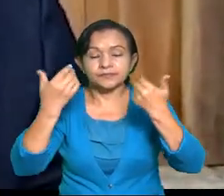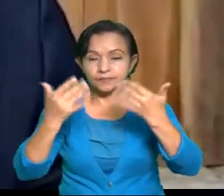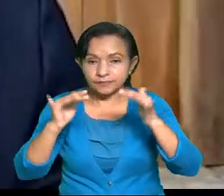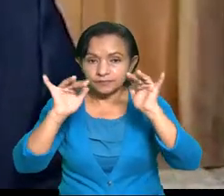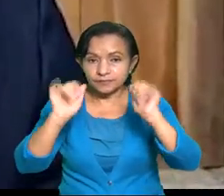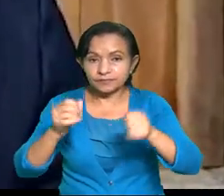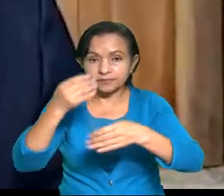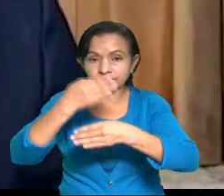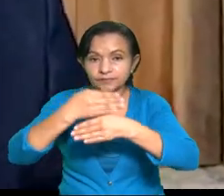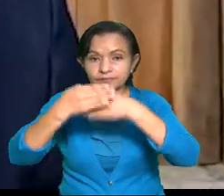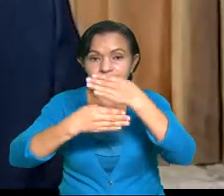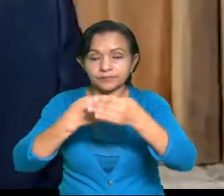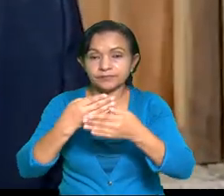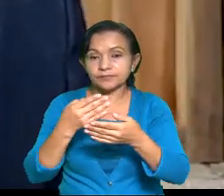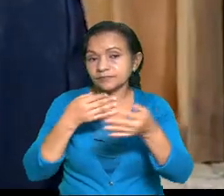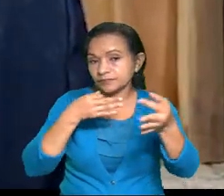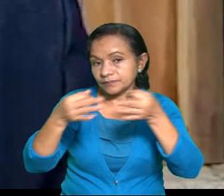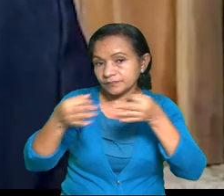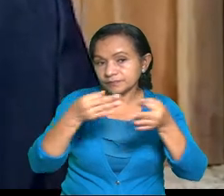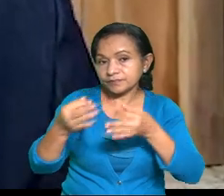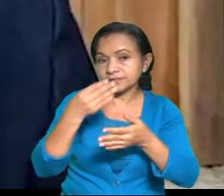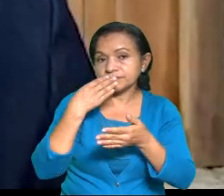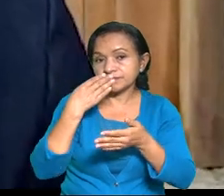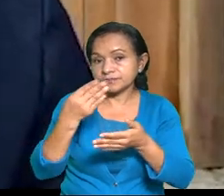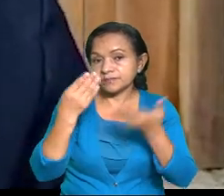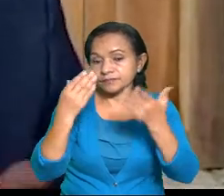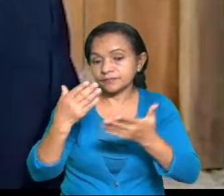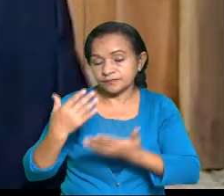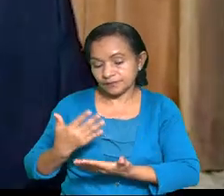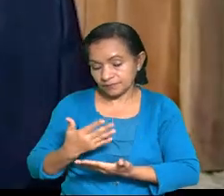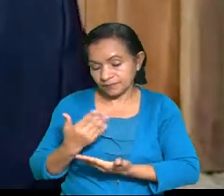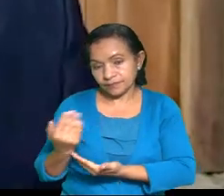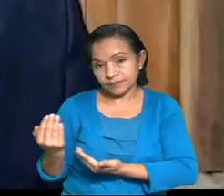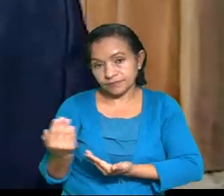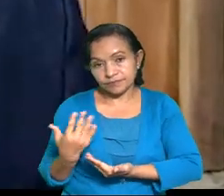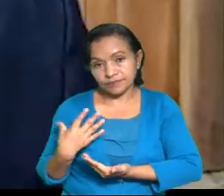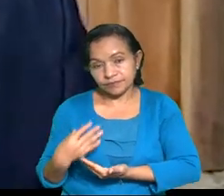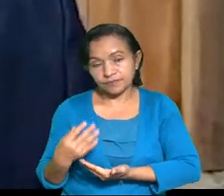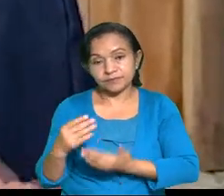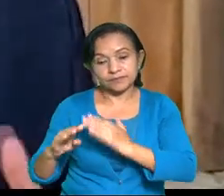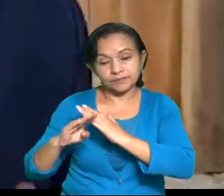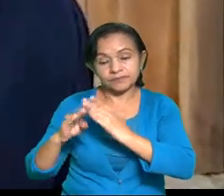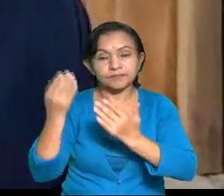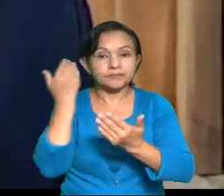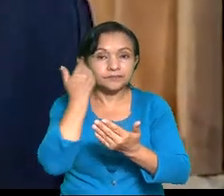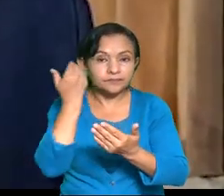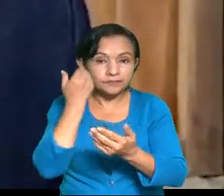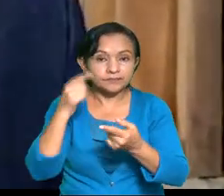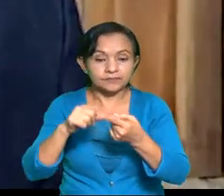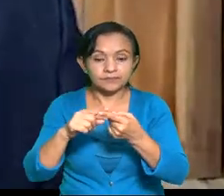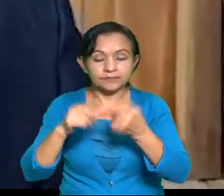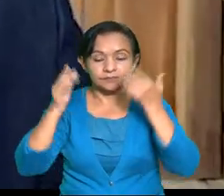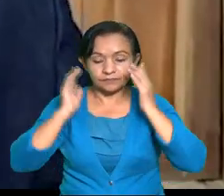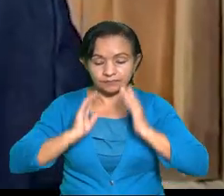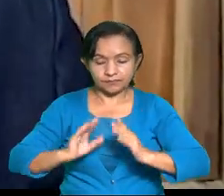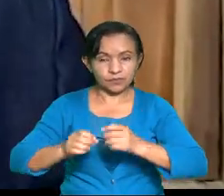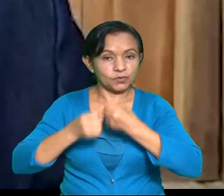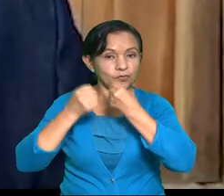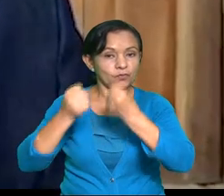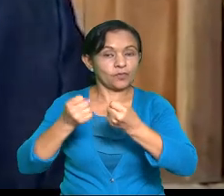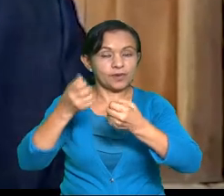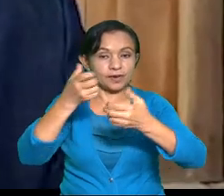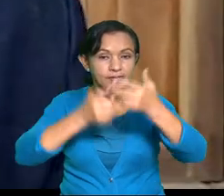Se promueven los beneficios de la lactancia materna, la prevención de enfermedades, la inmunización, ya que la